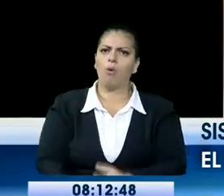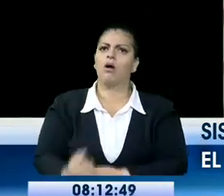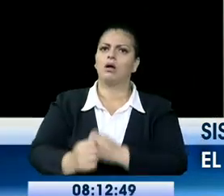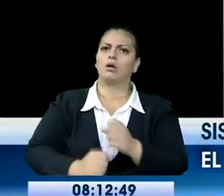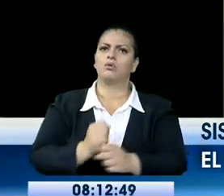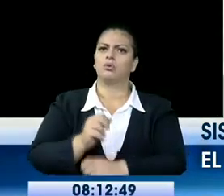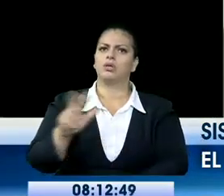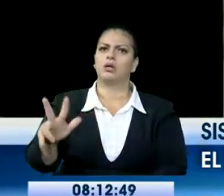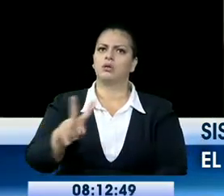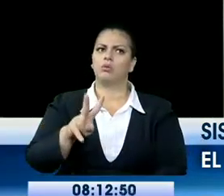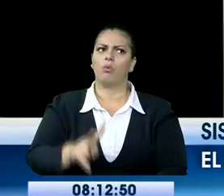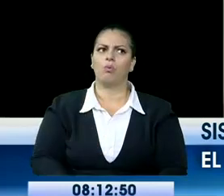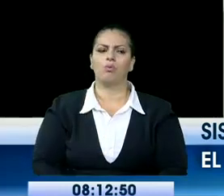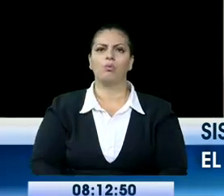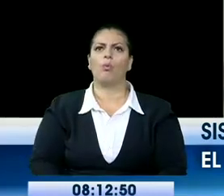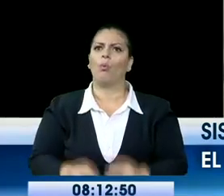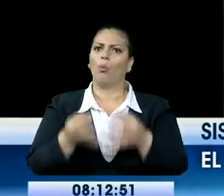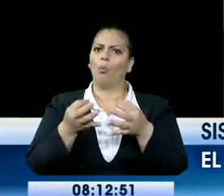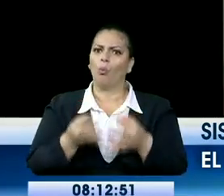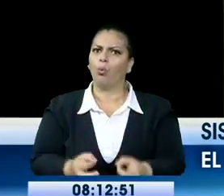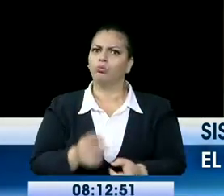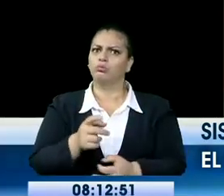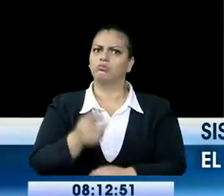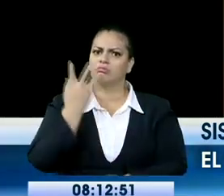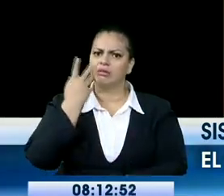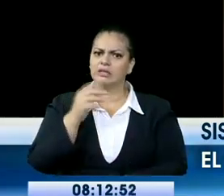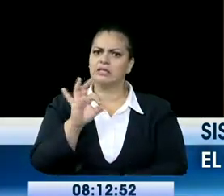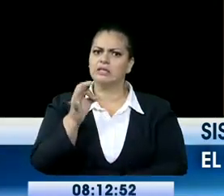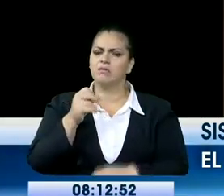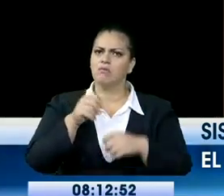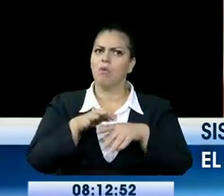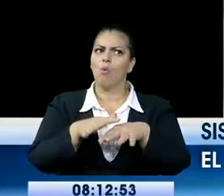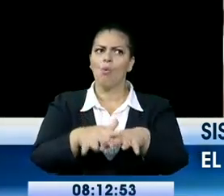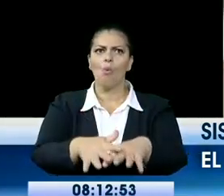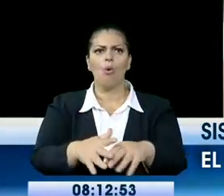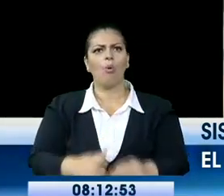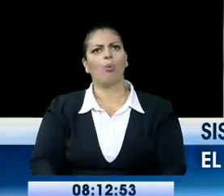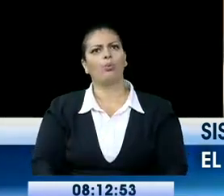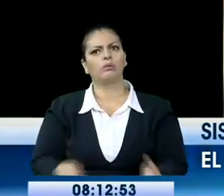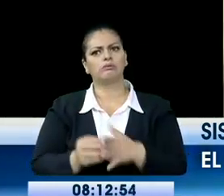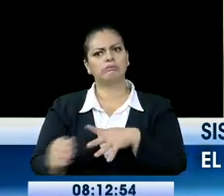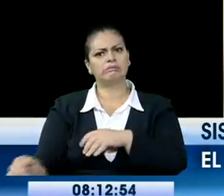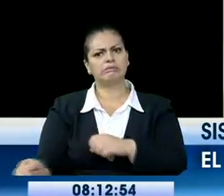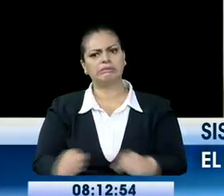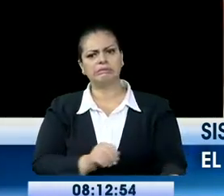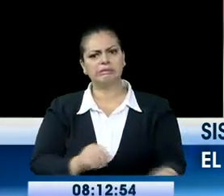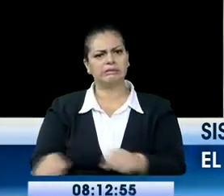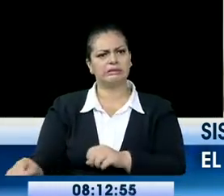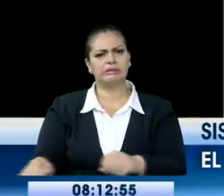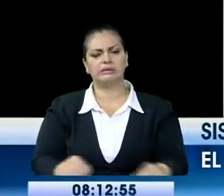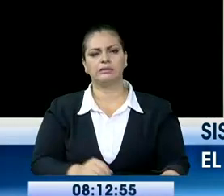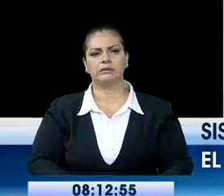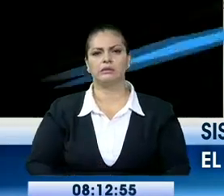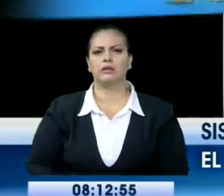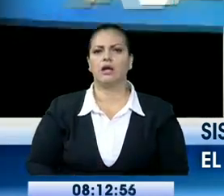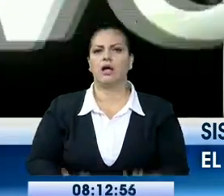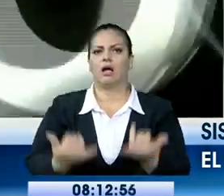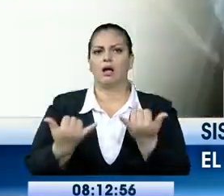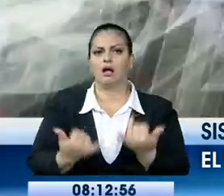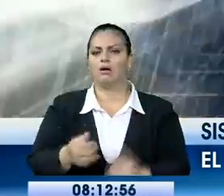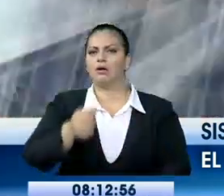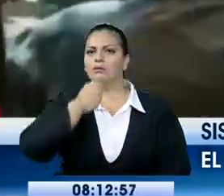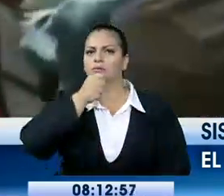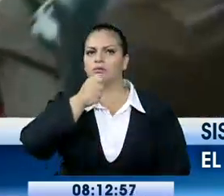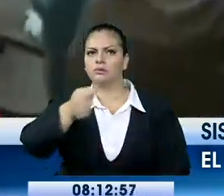1985. Bueno, vámonos ahora a enlazar con imágenes en vivo que nos reporta nuestra cadena a